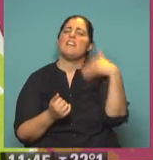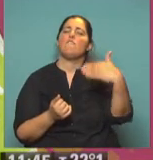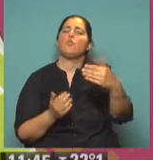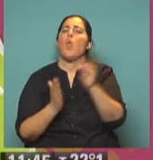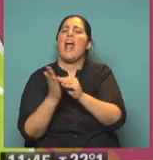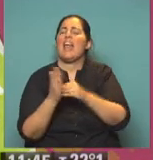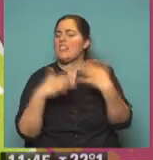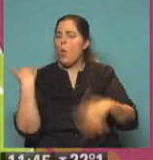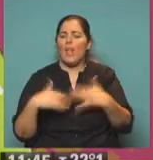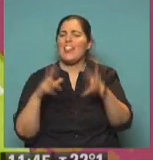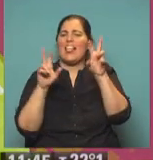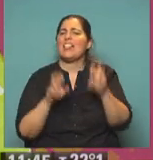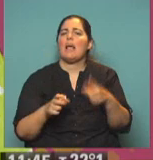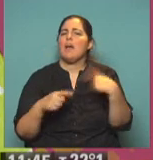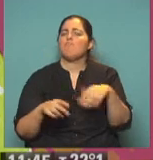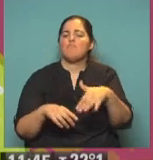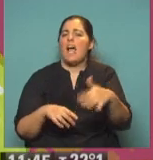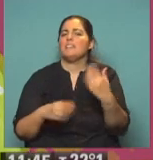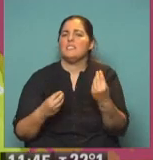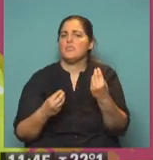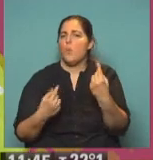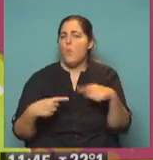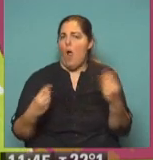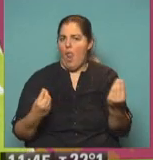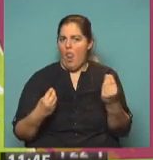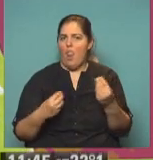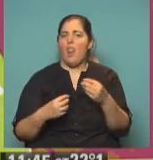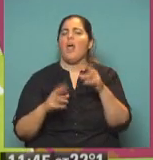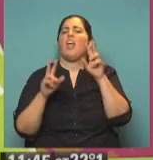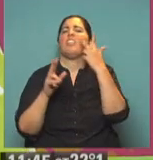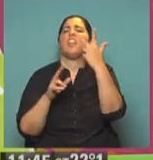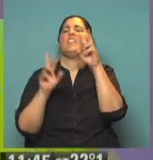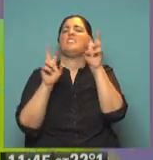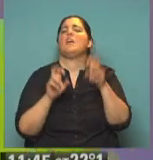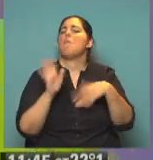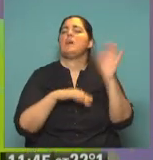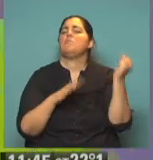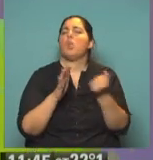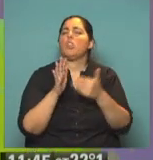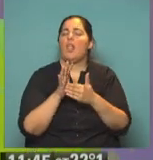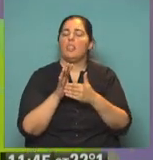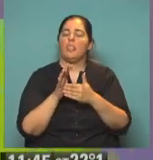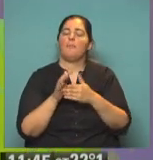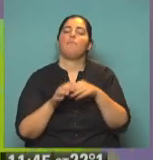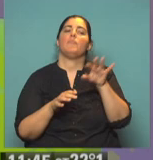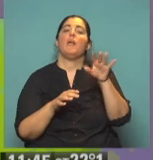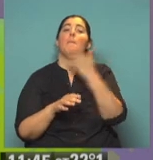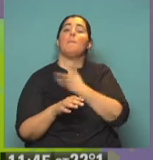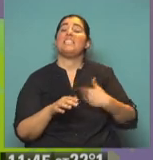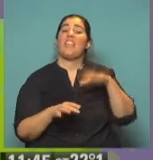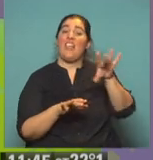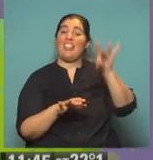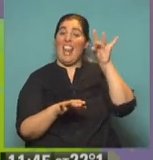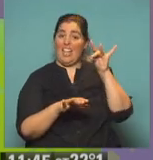urgente de aquí en más a tratar? Los tres temas más importantes. El presidente electo habló de un